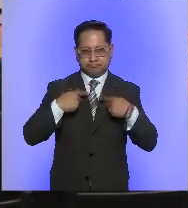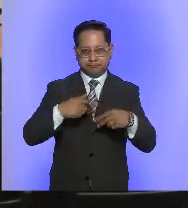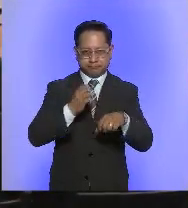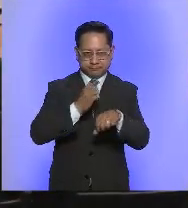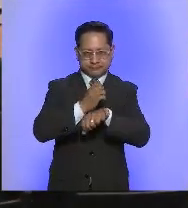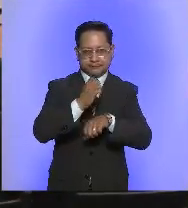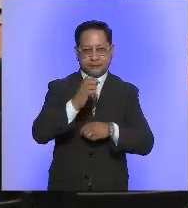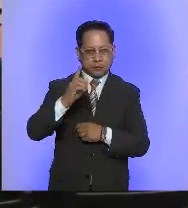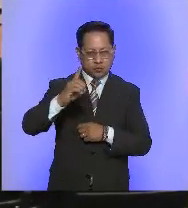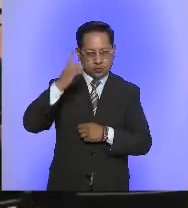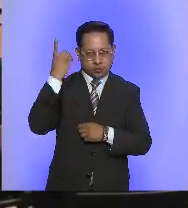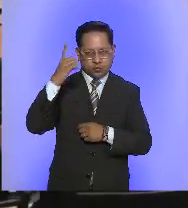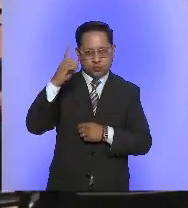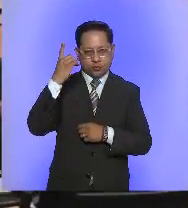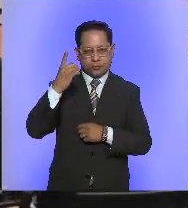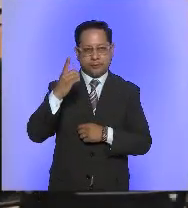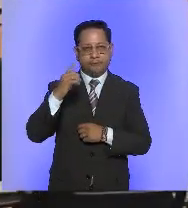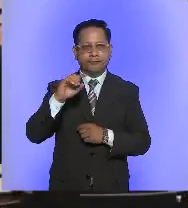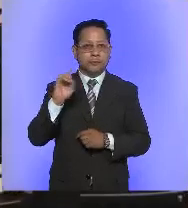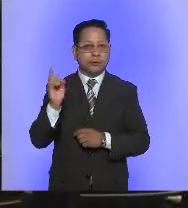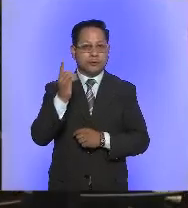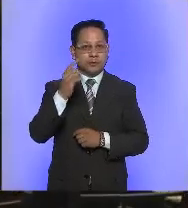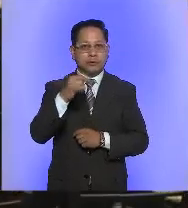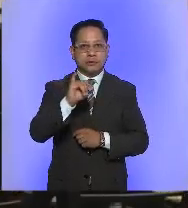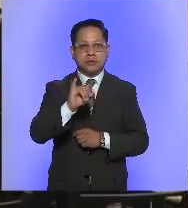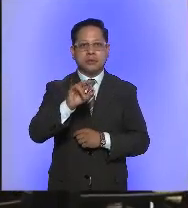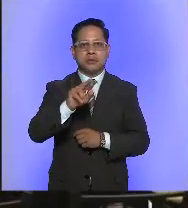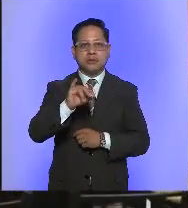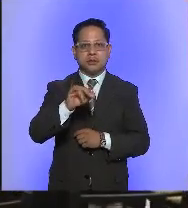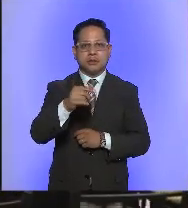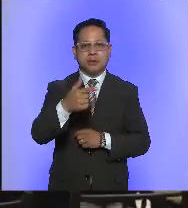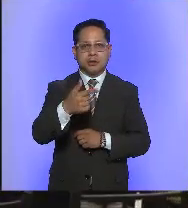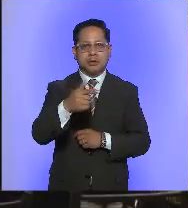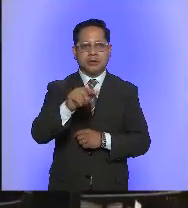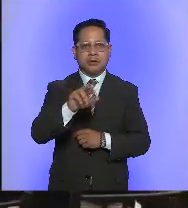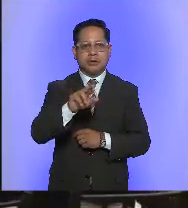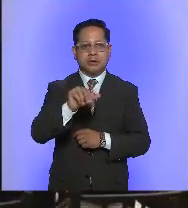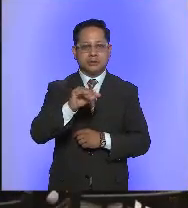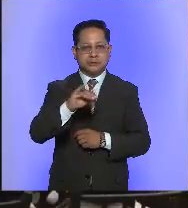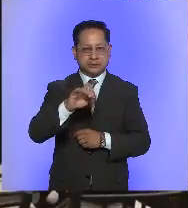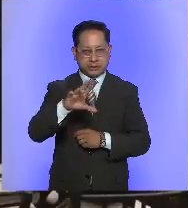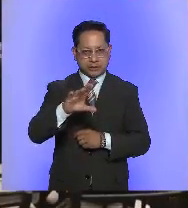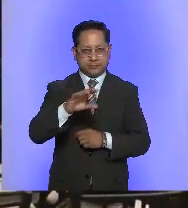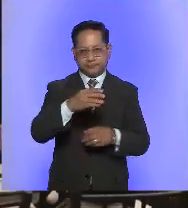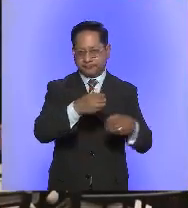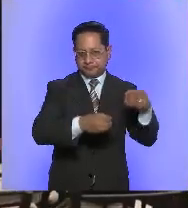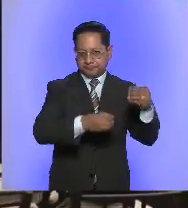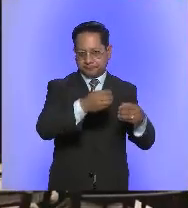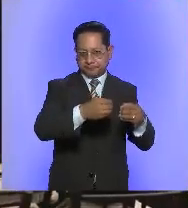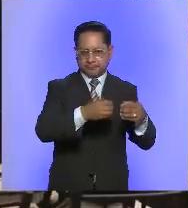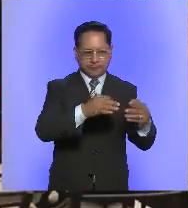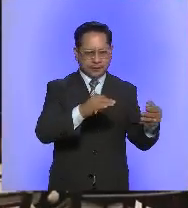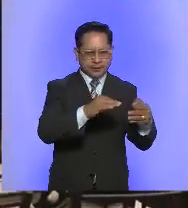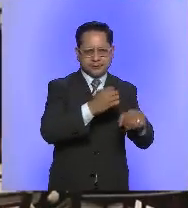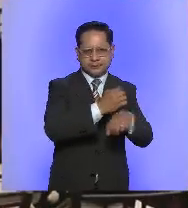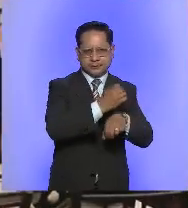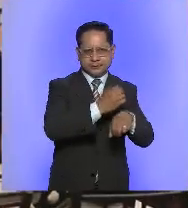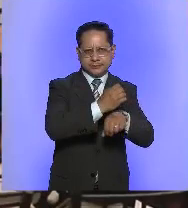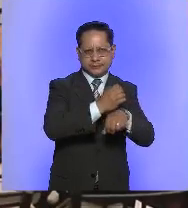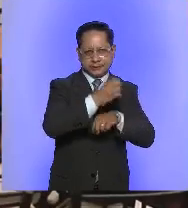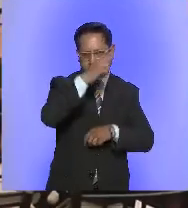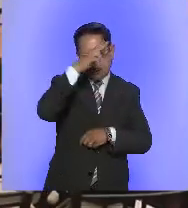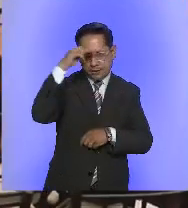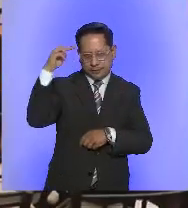doctora Irina Graciela Cervantes Bravo, magistrada del Tribunal Estatal Electoral de Nayarit. La